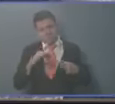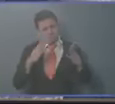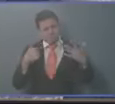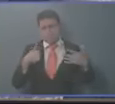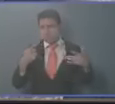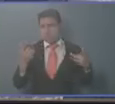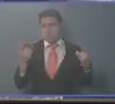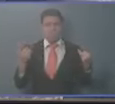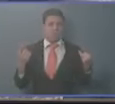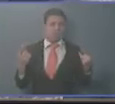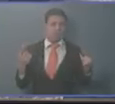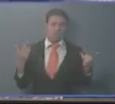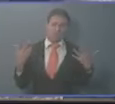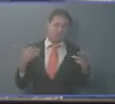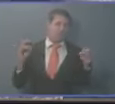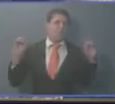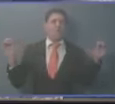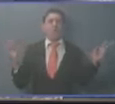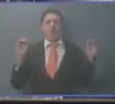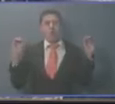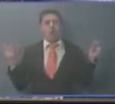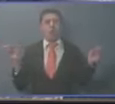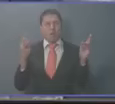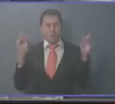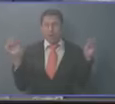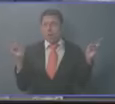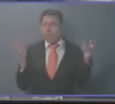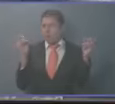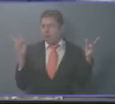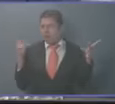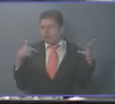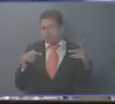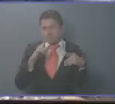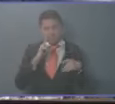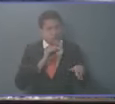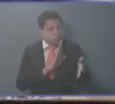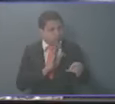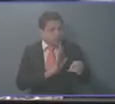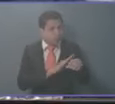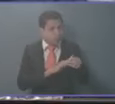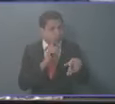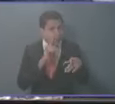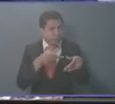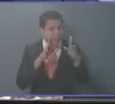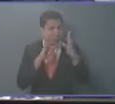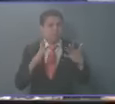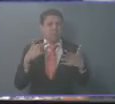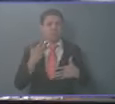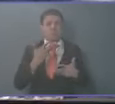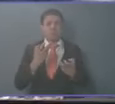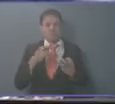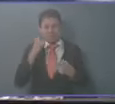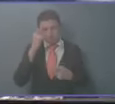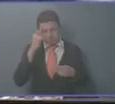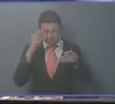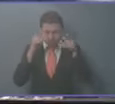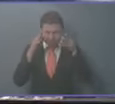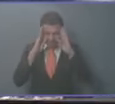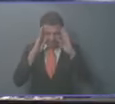voy a seguir entreteniendo en esto, sino haciendo en hincapié qué es lo que pensamos adquirir con